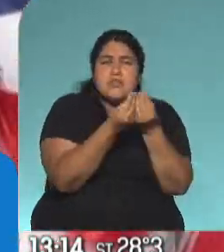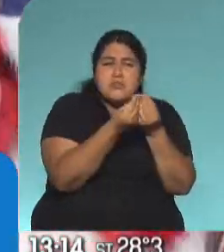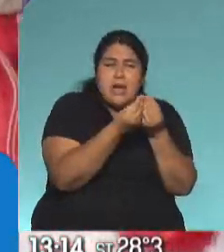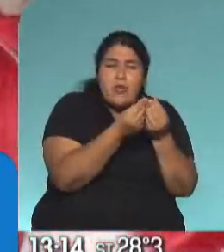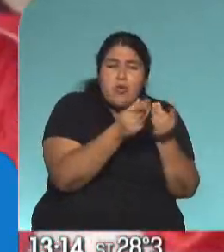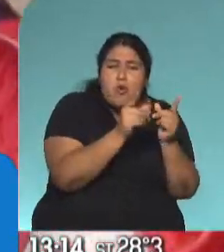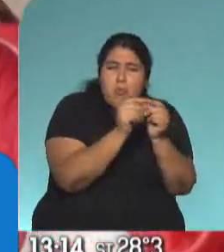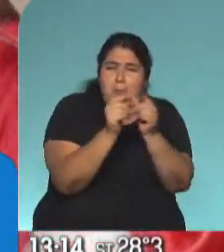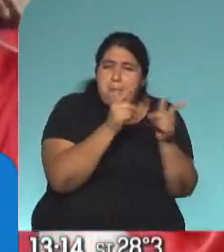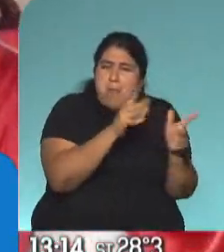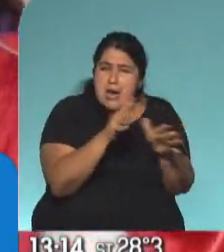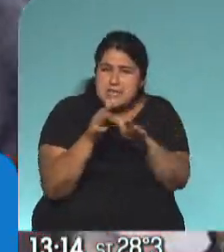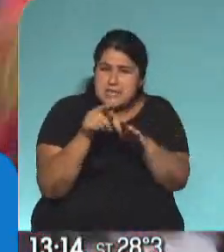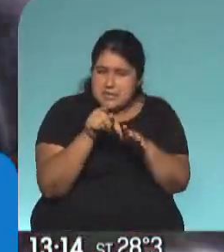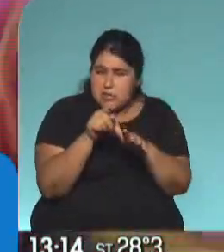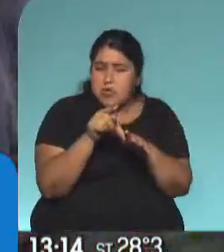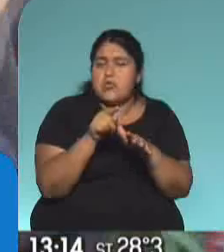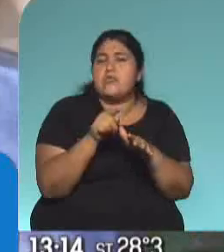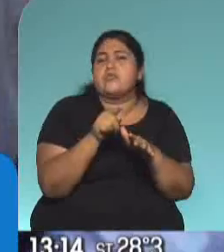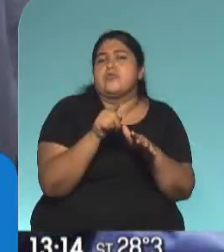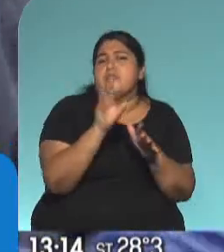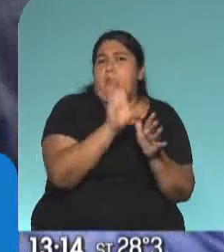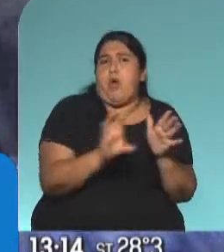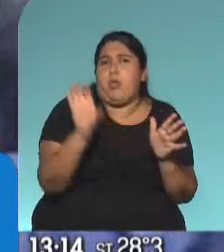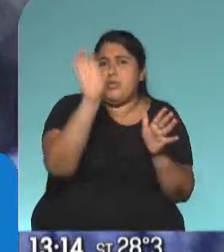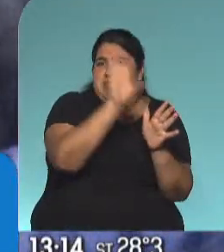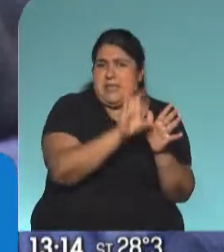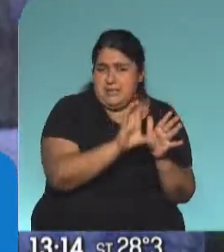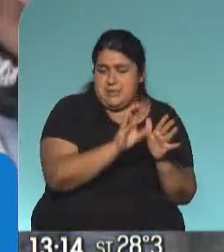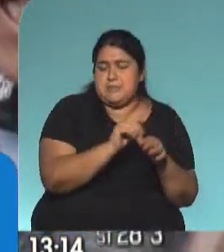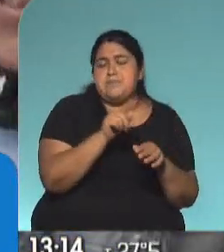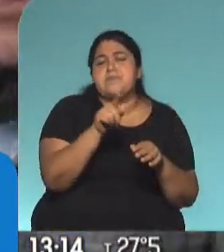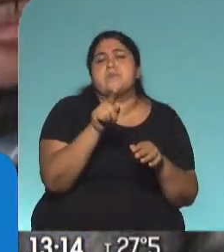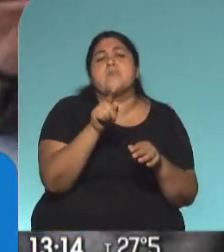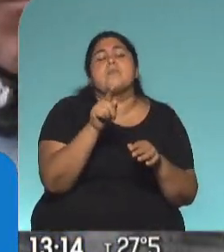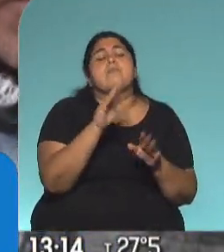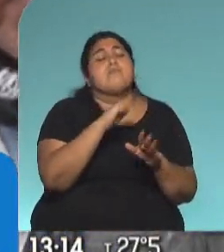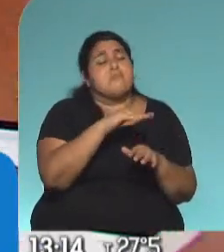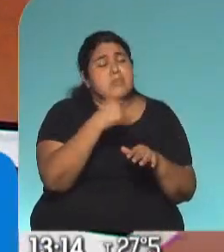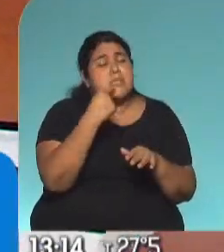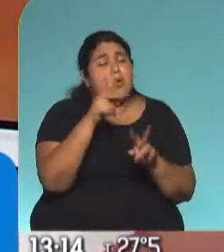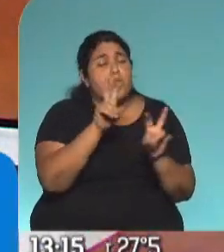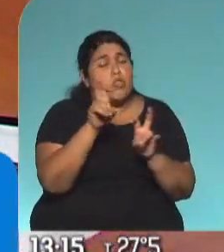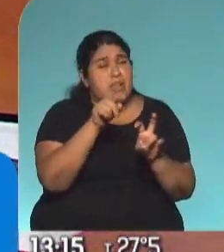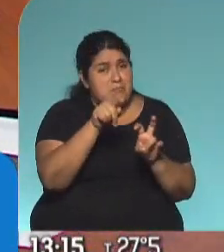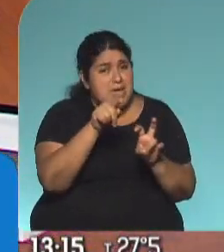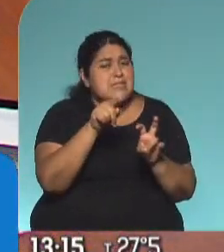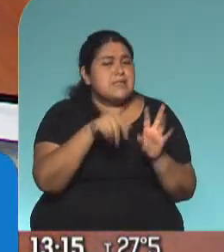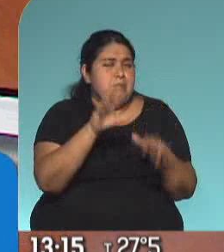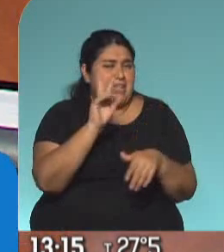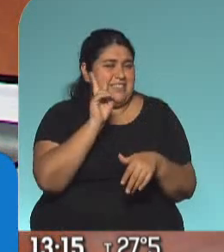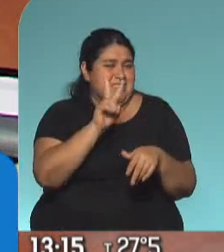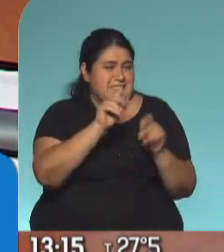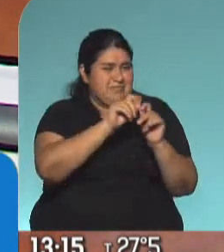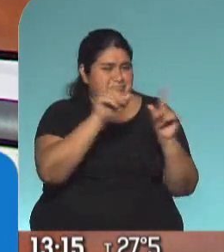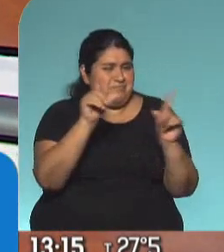disímiles en cuanto a cada provincia, ¿no? De hecho, Rulo, uno de los temas, podemos empezar a verlo en pantalla